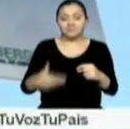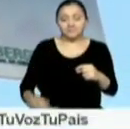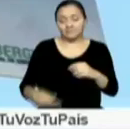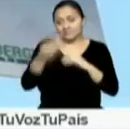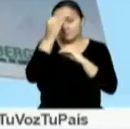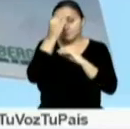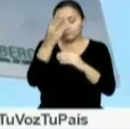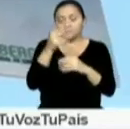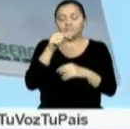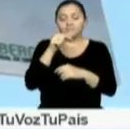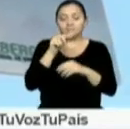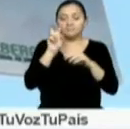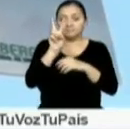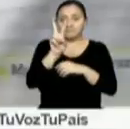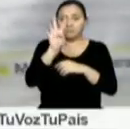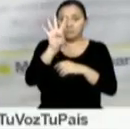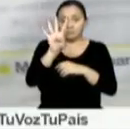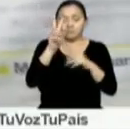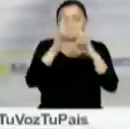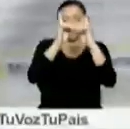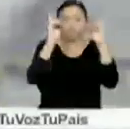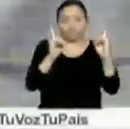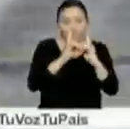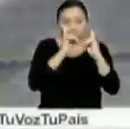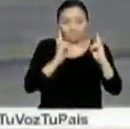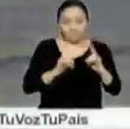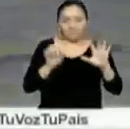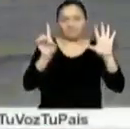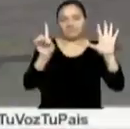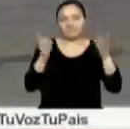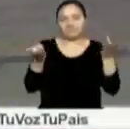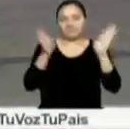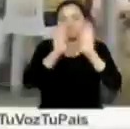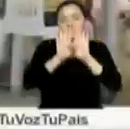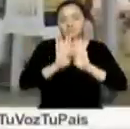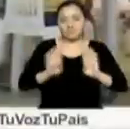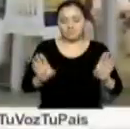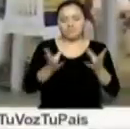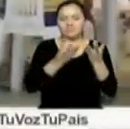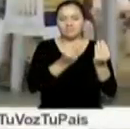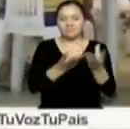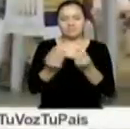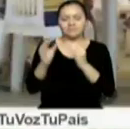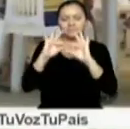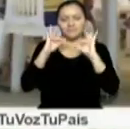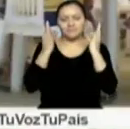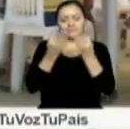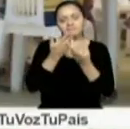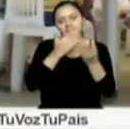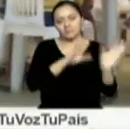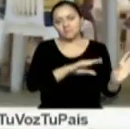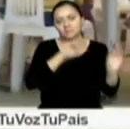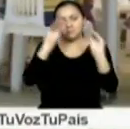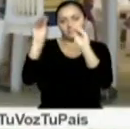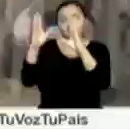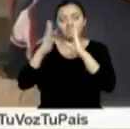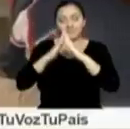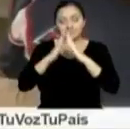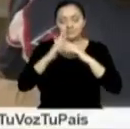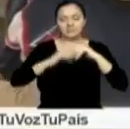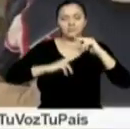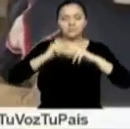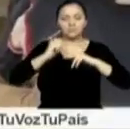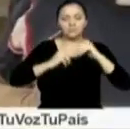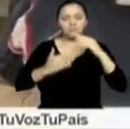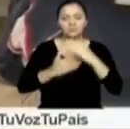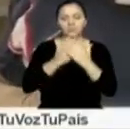momento seis de los 24 albergues han sido cerrados permitiendo que cientos de familias sean reubicadas en casas construidas en